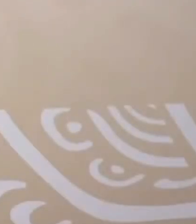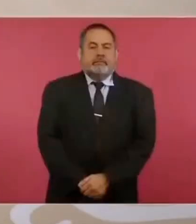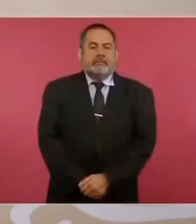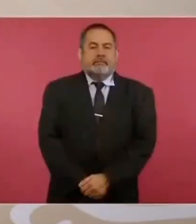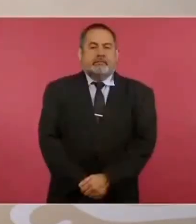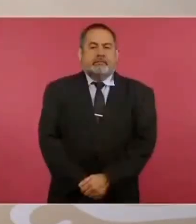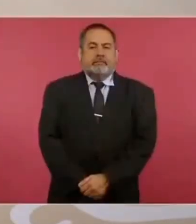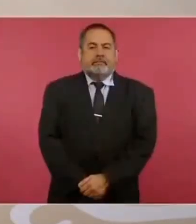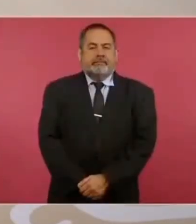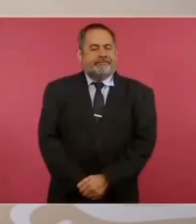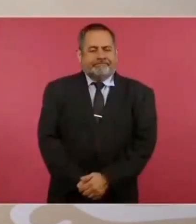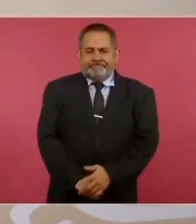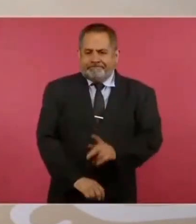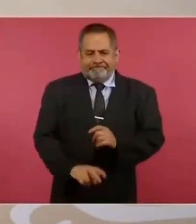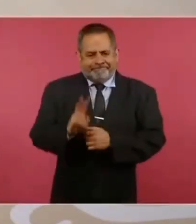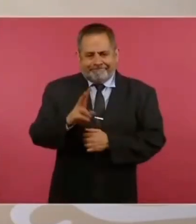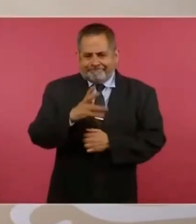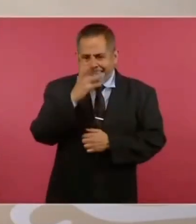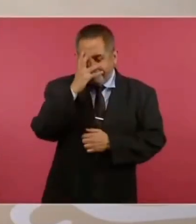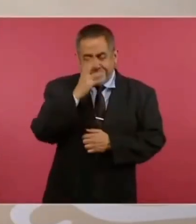había lugares donde